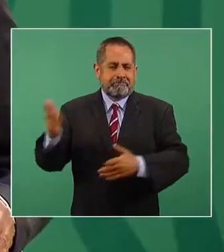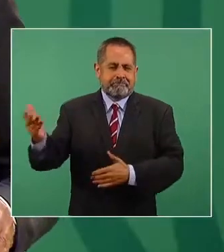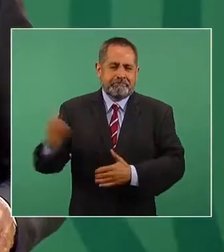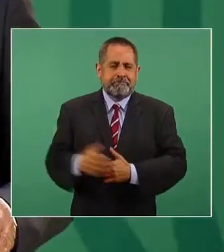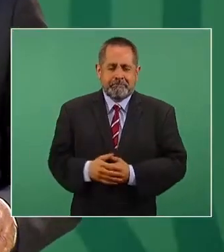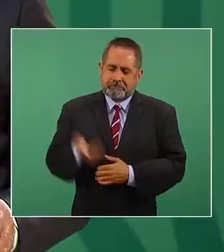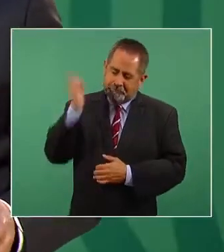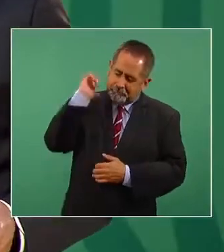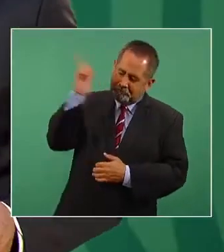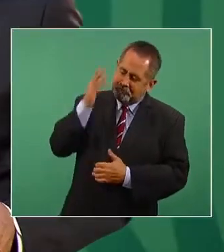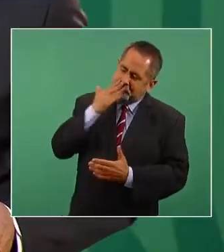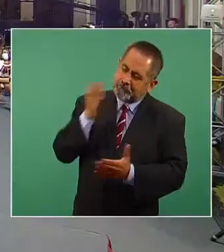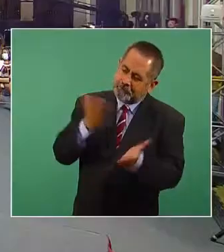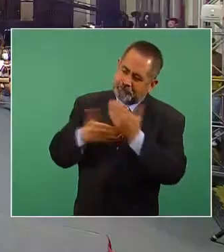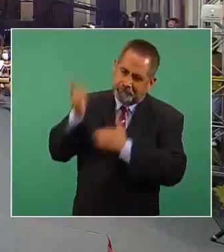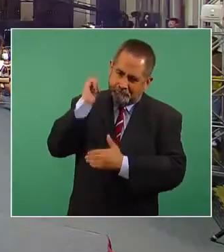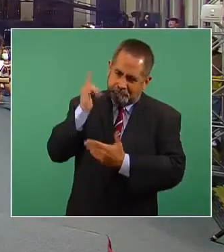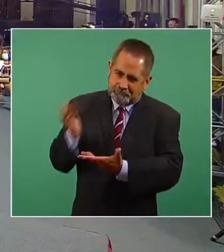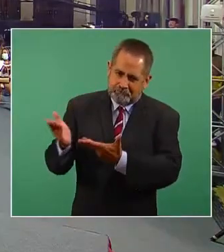que le vaya bien.